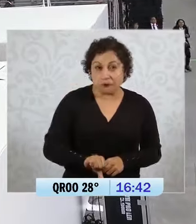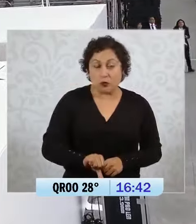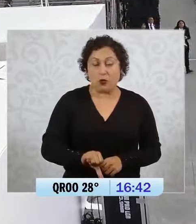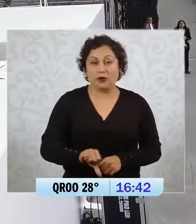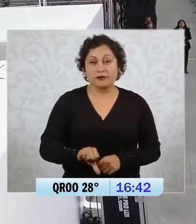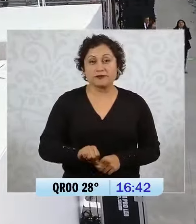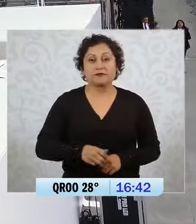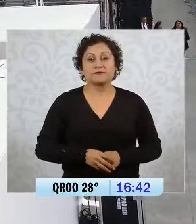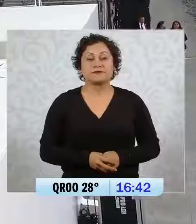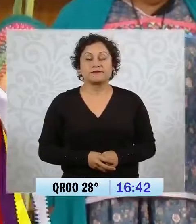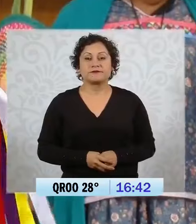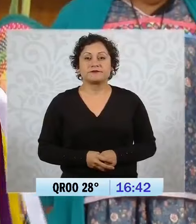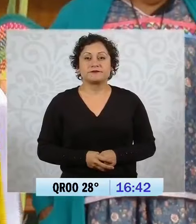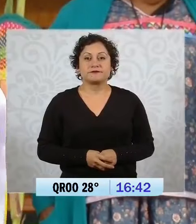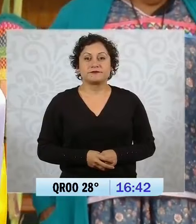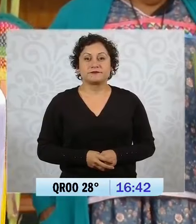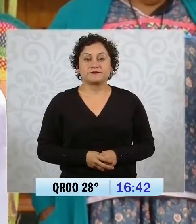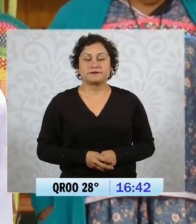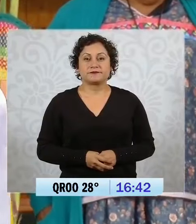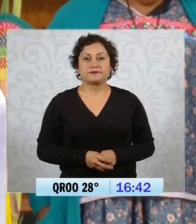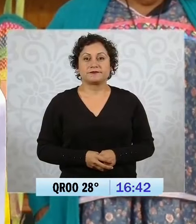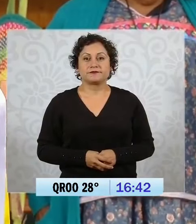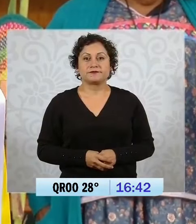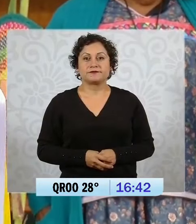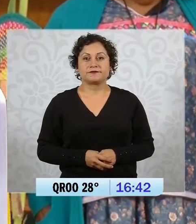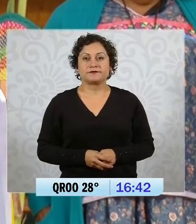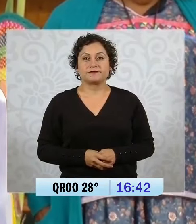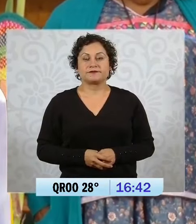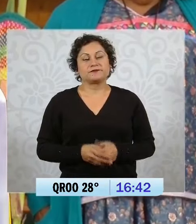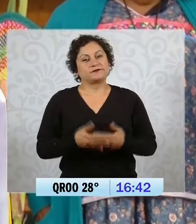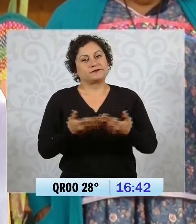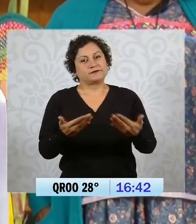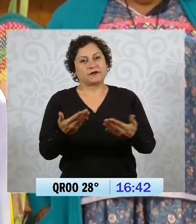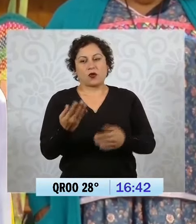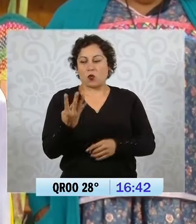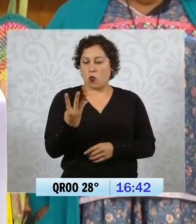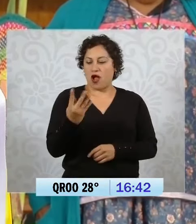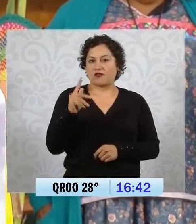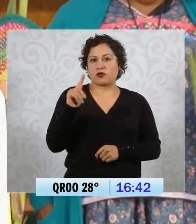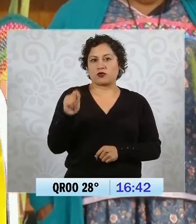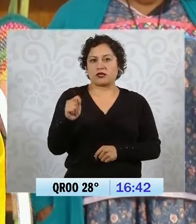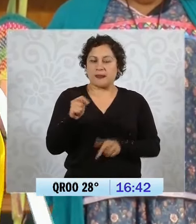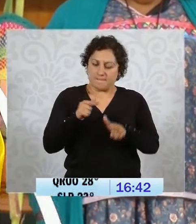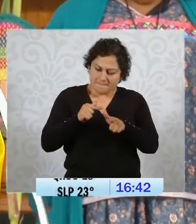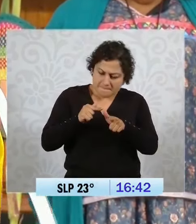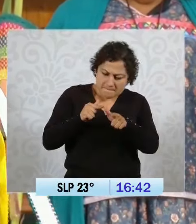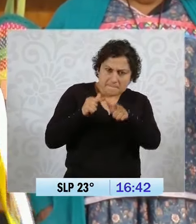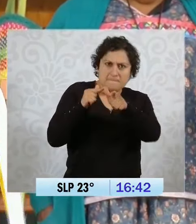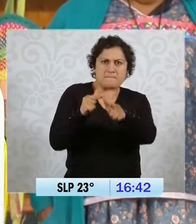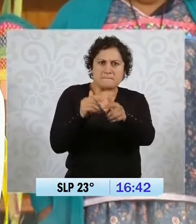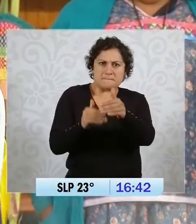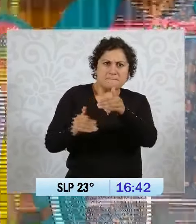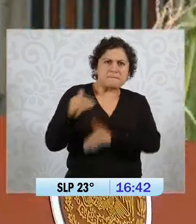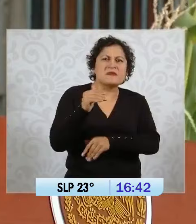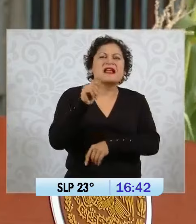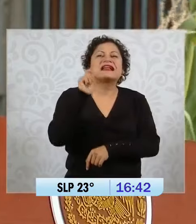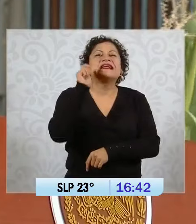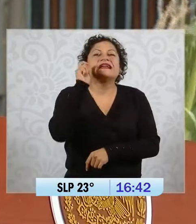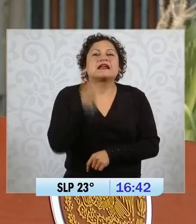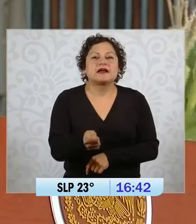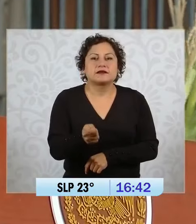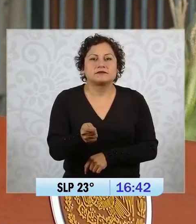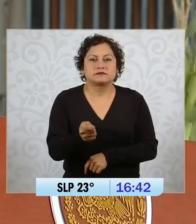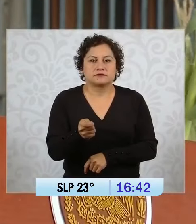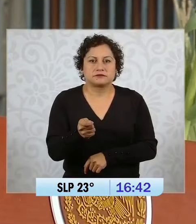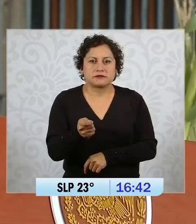hoy además el segundo piso significa como lo mencioné en